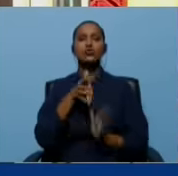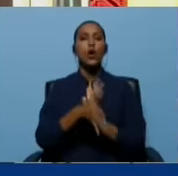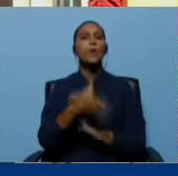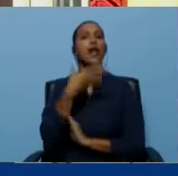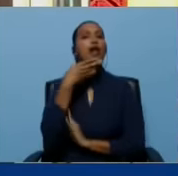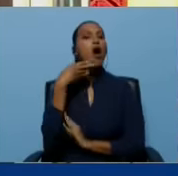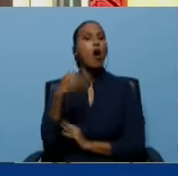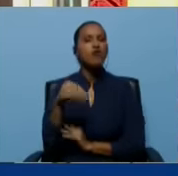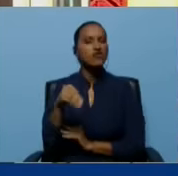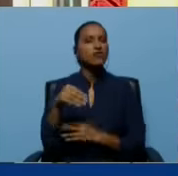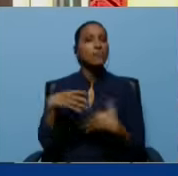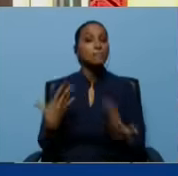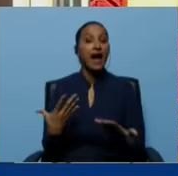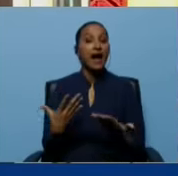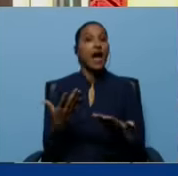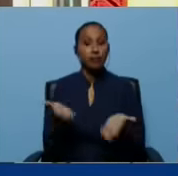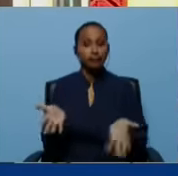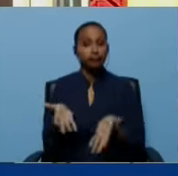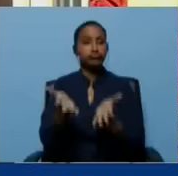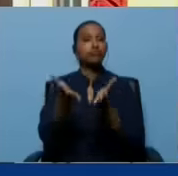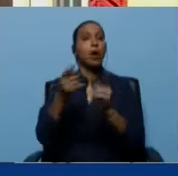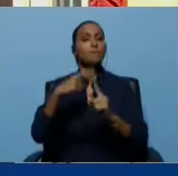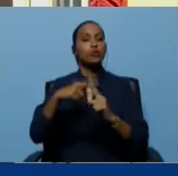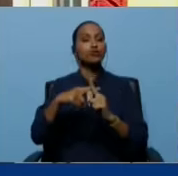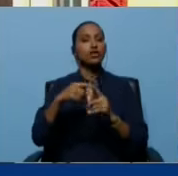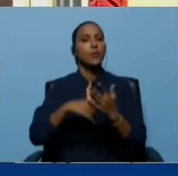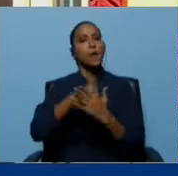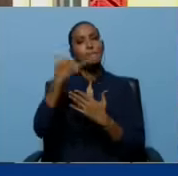desarrollo de sus proyectos.